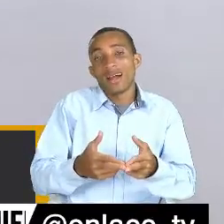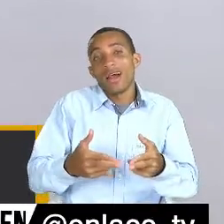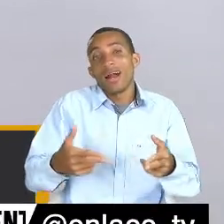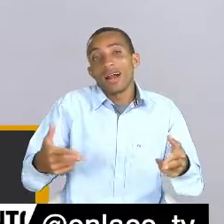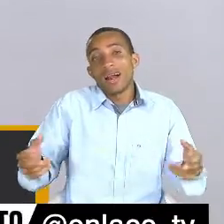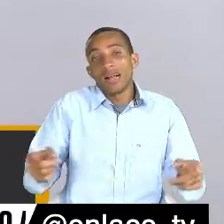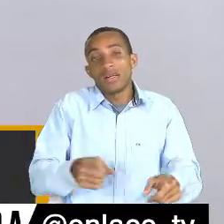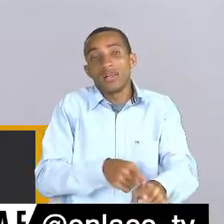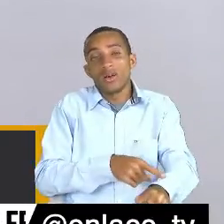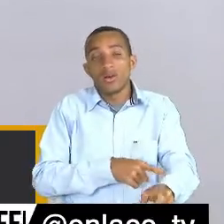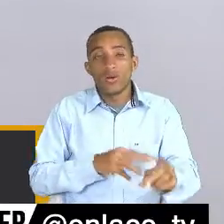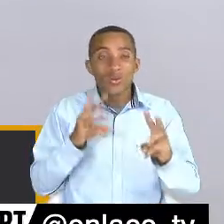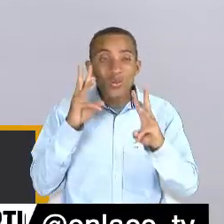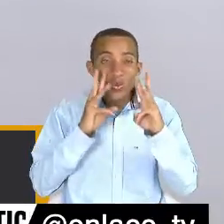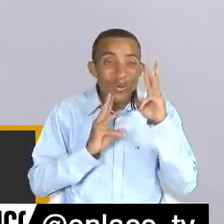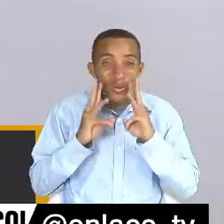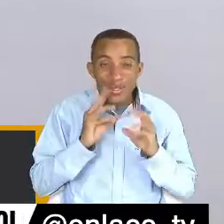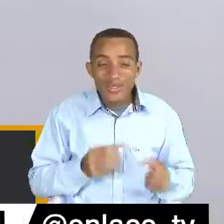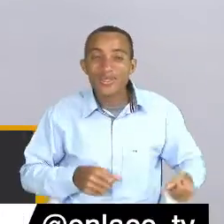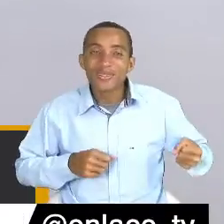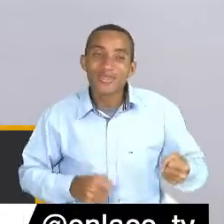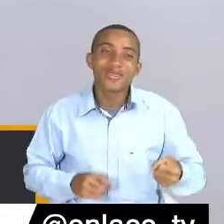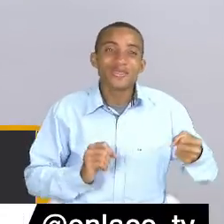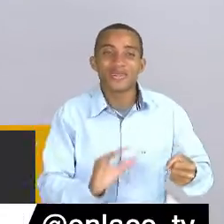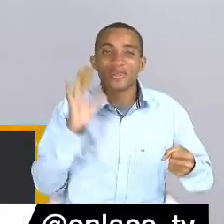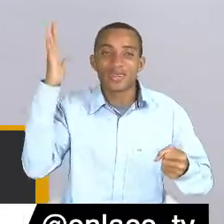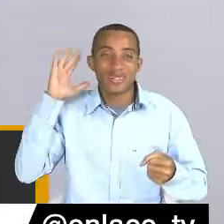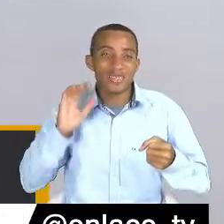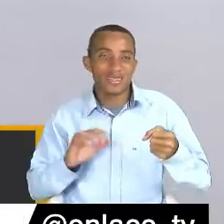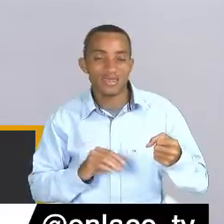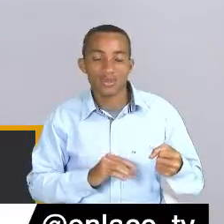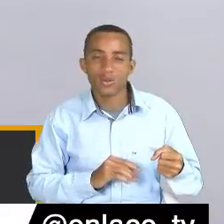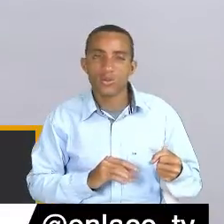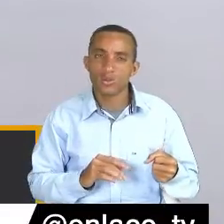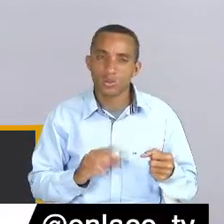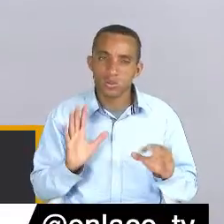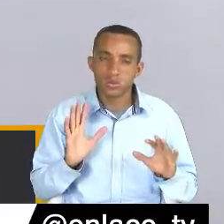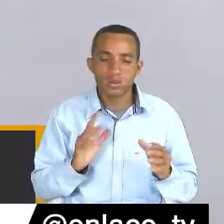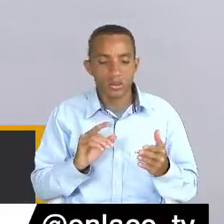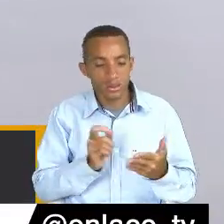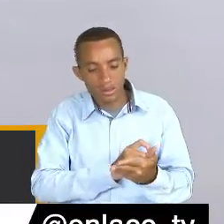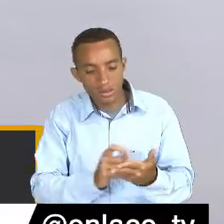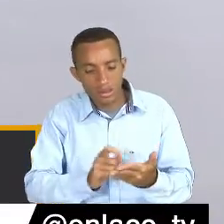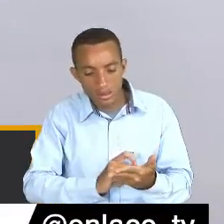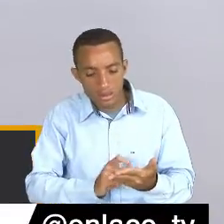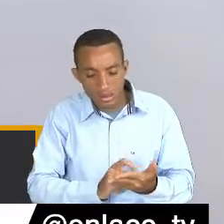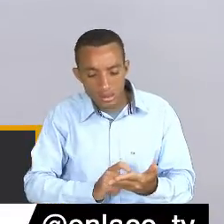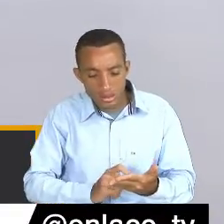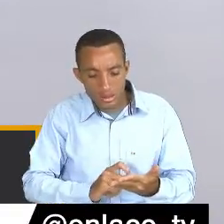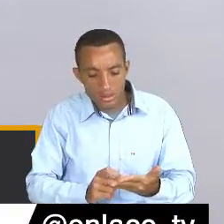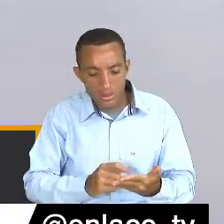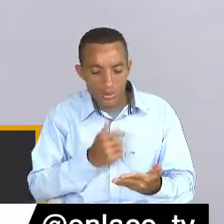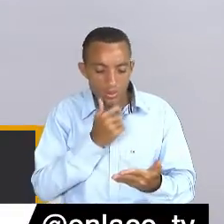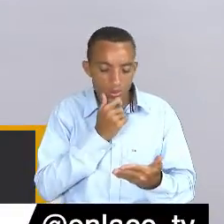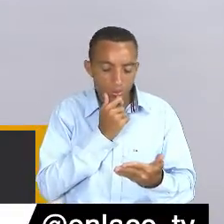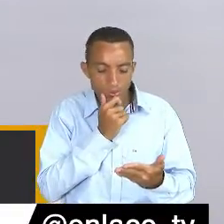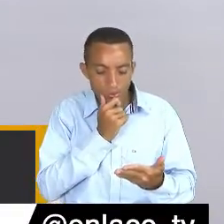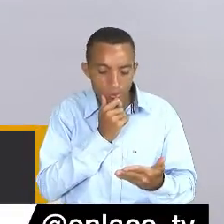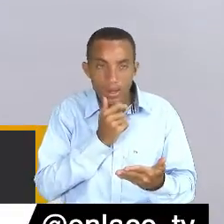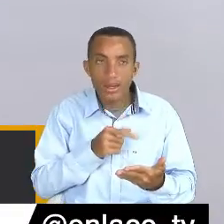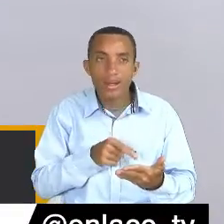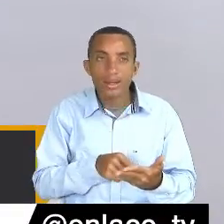es bastante largo. Les comento un poco, es un trabajo de recreación literaria en donde le pongo un poco de picardía